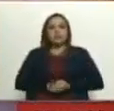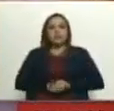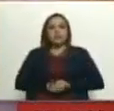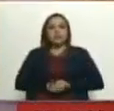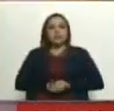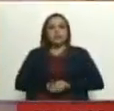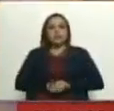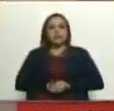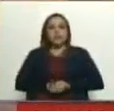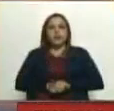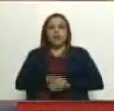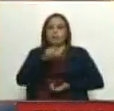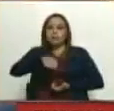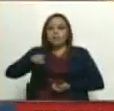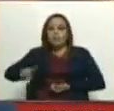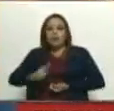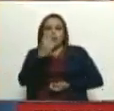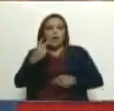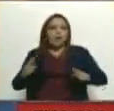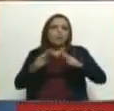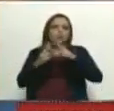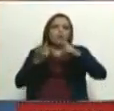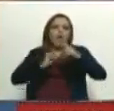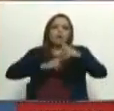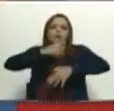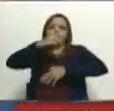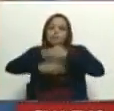Es un primer encuentro que hemos planificado